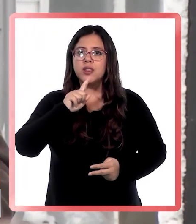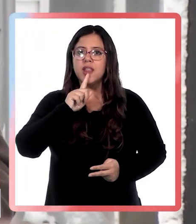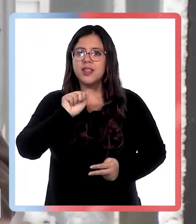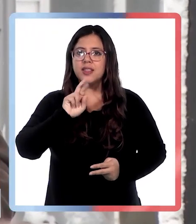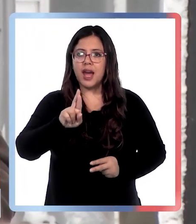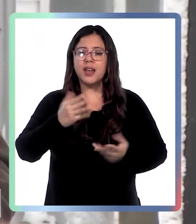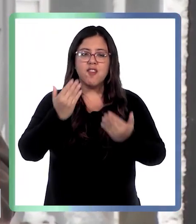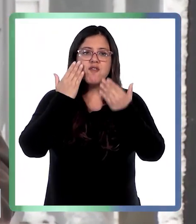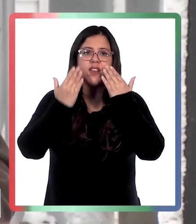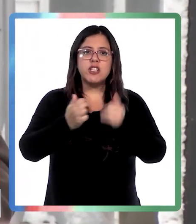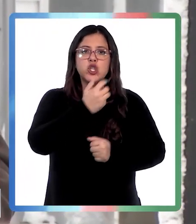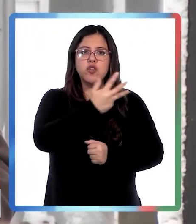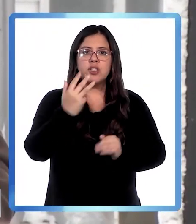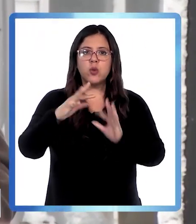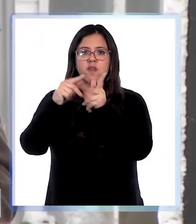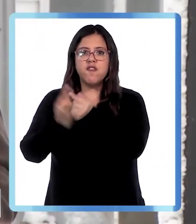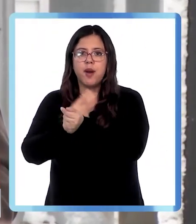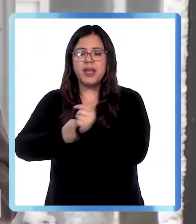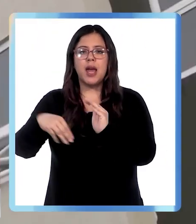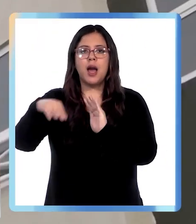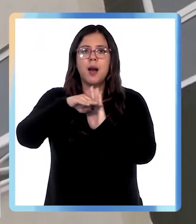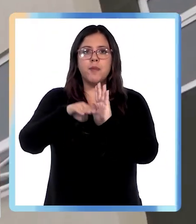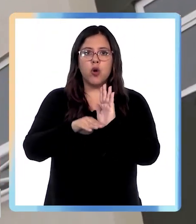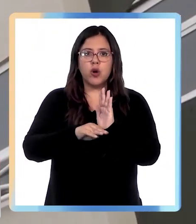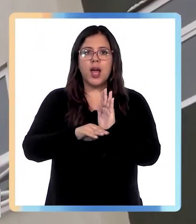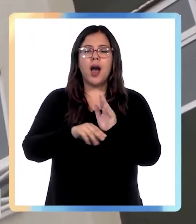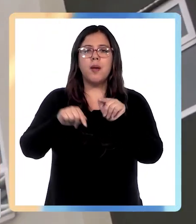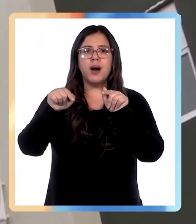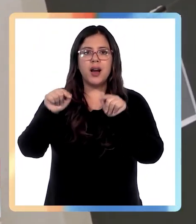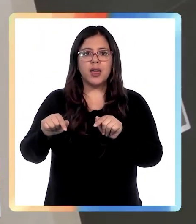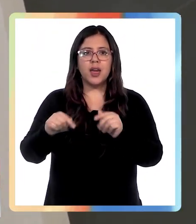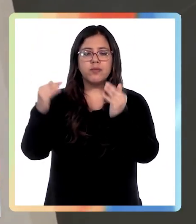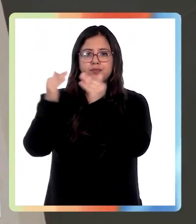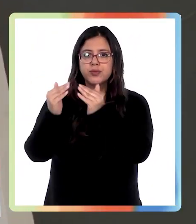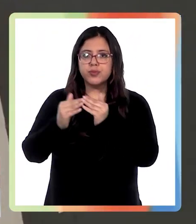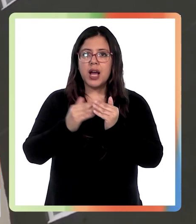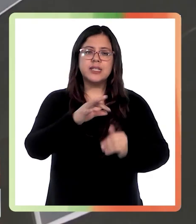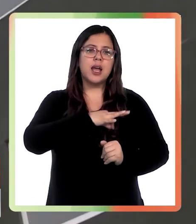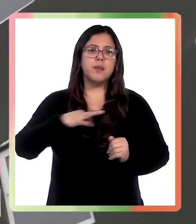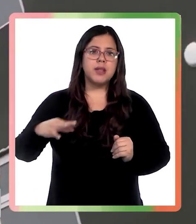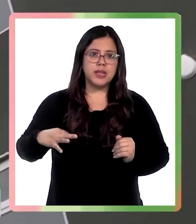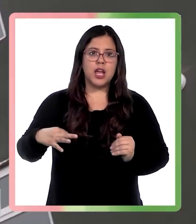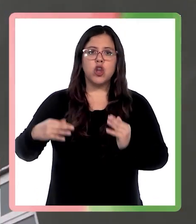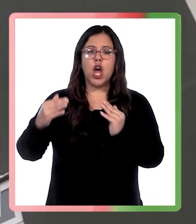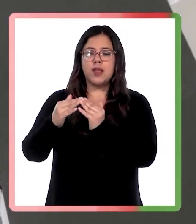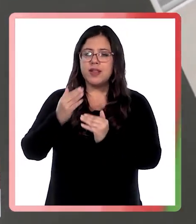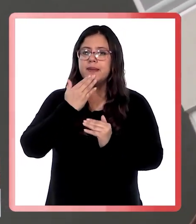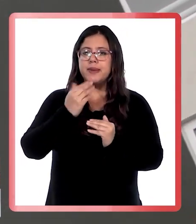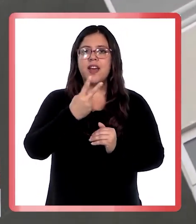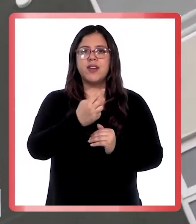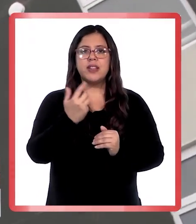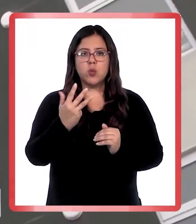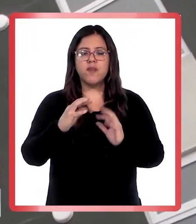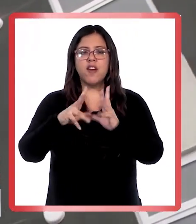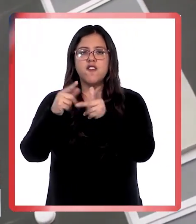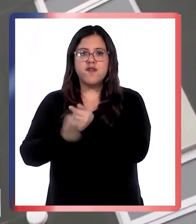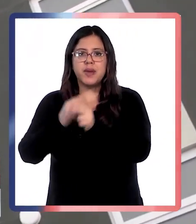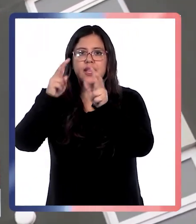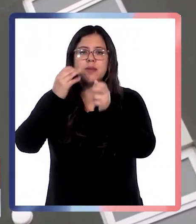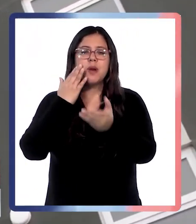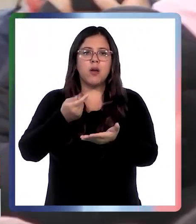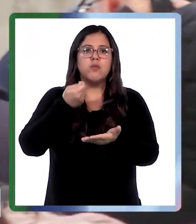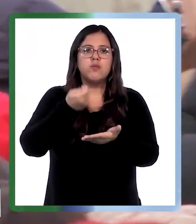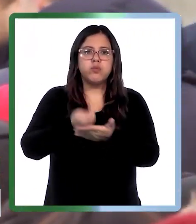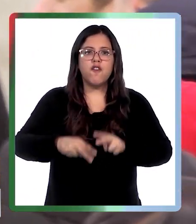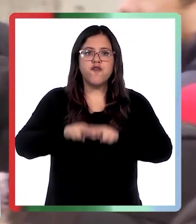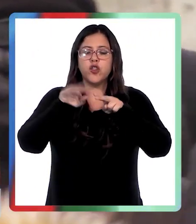beneficia 99 familias del programa de asentamientos precarios del Ministerio de vivienda y a 29 familias con subsidio fondo